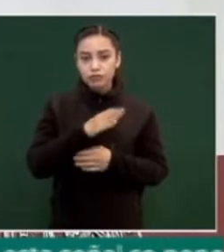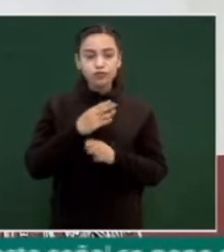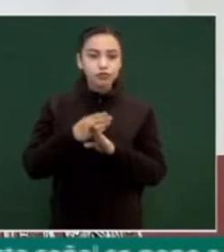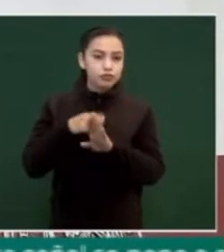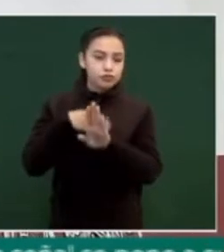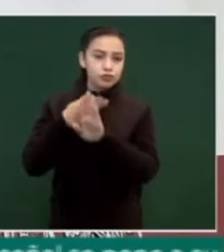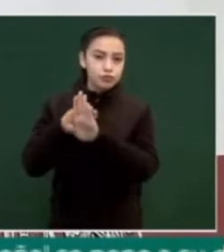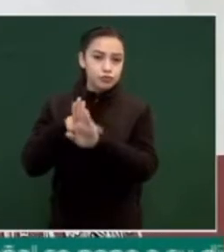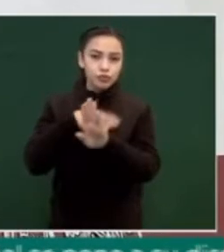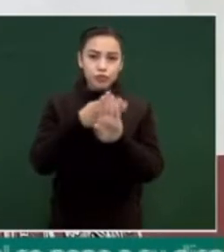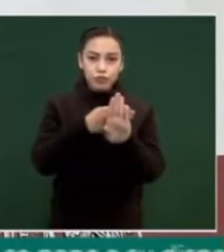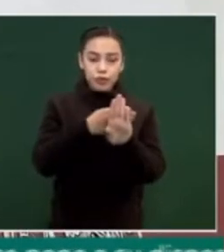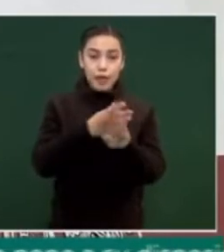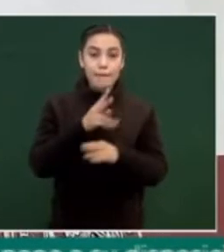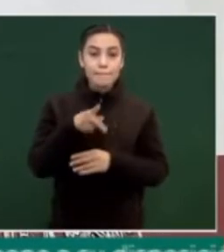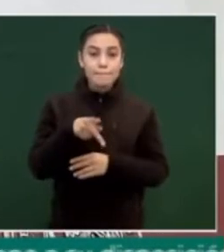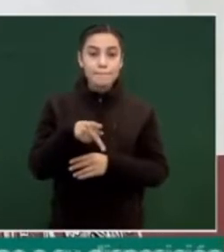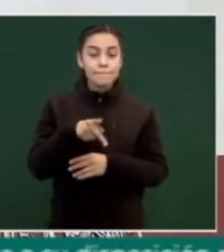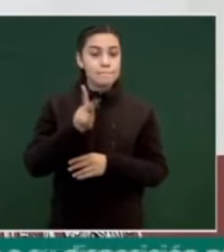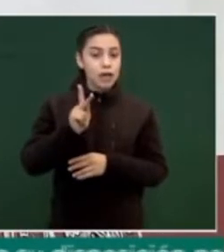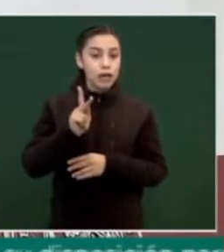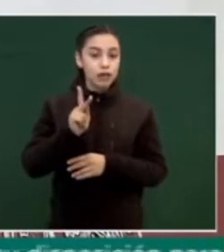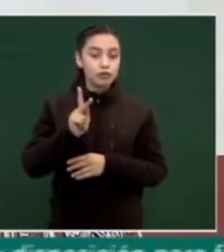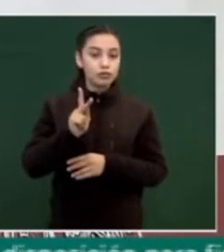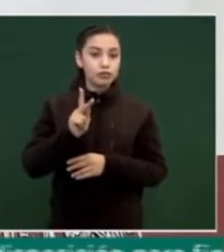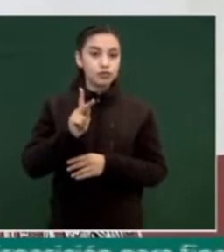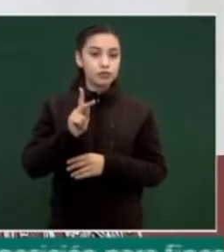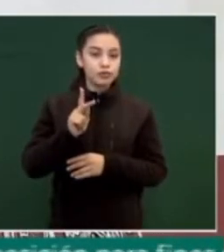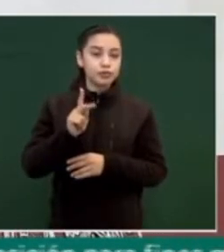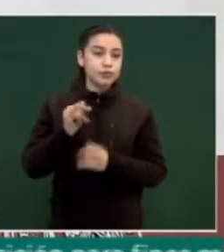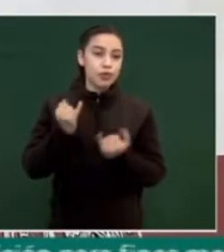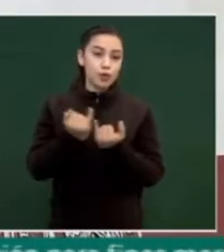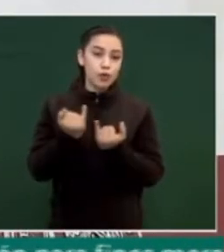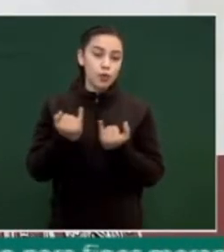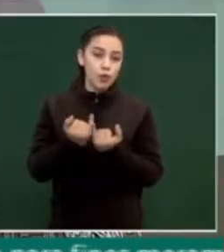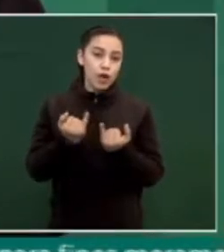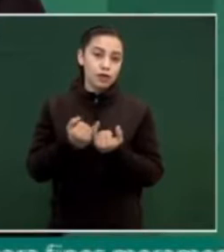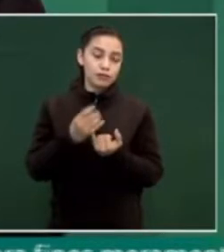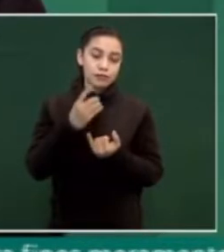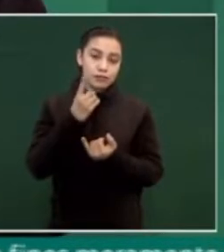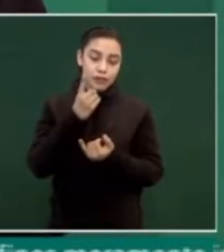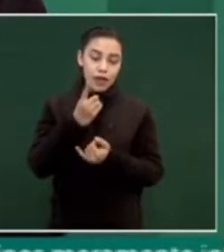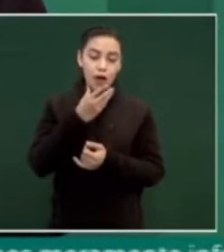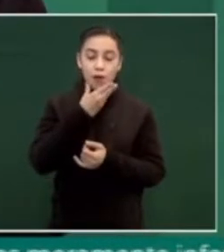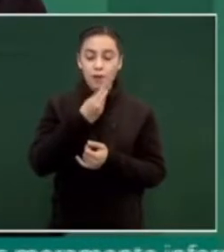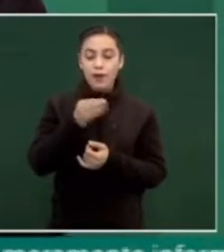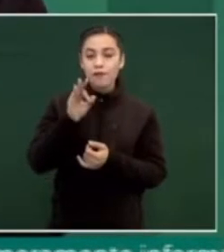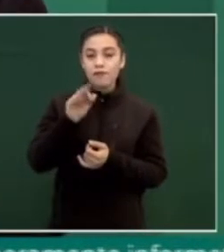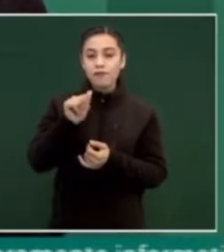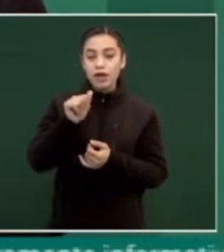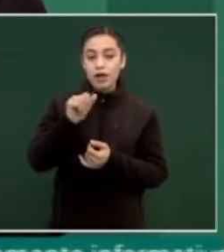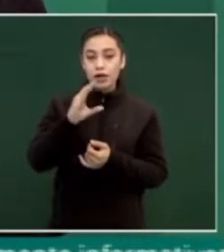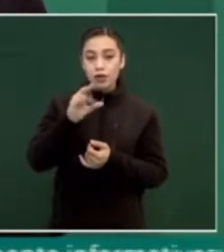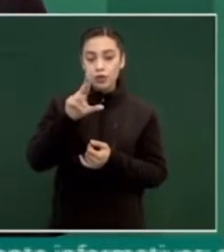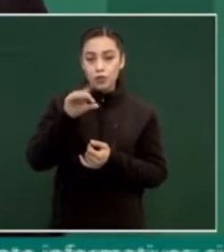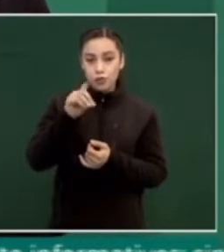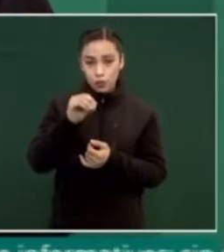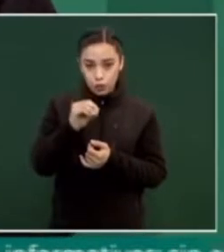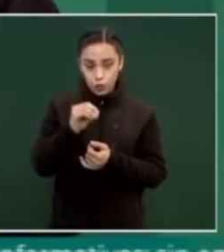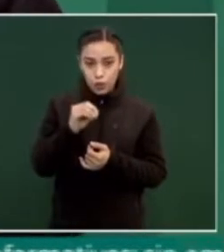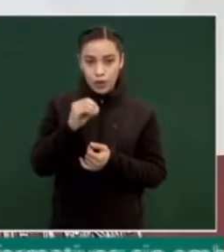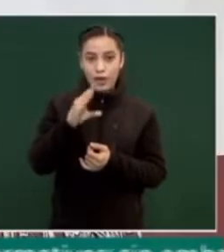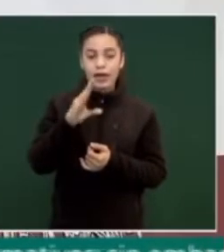como decía el compositor poeta facundo cabral pobrecito mi